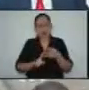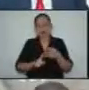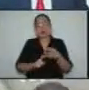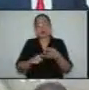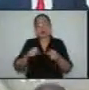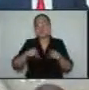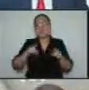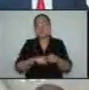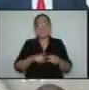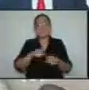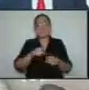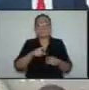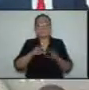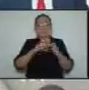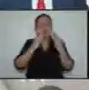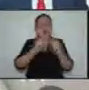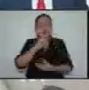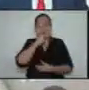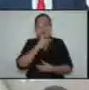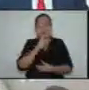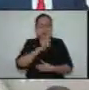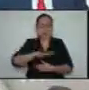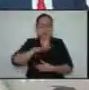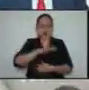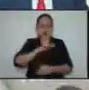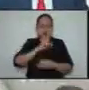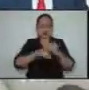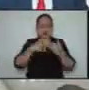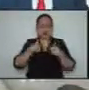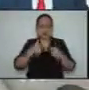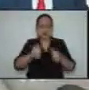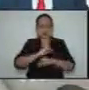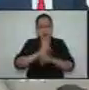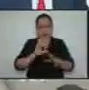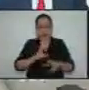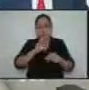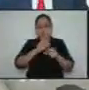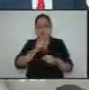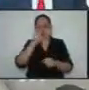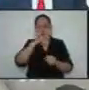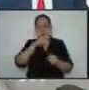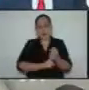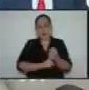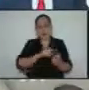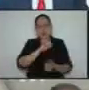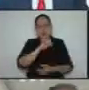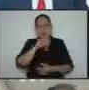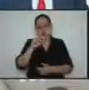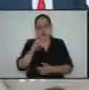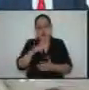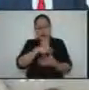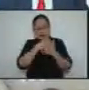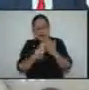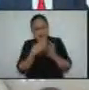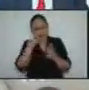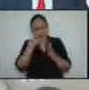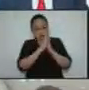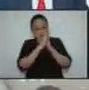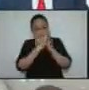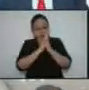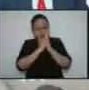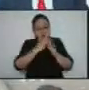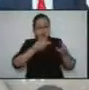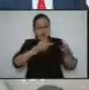lenguaje ciudadano e incluyente para el Instituto Nacional Electoral. Esa es la